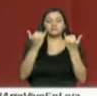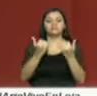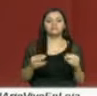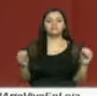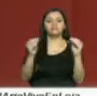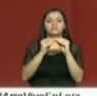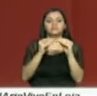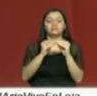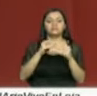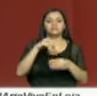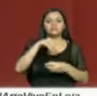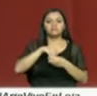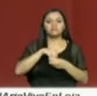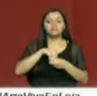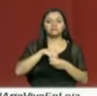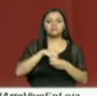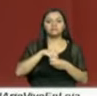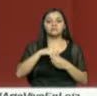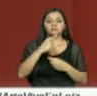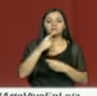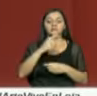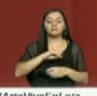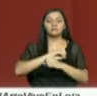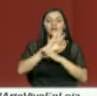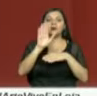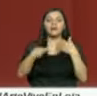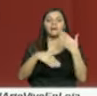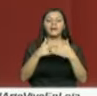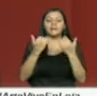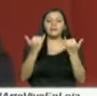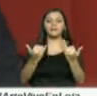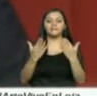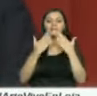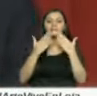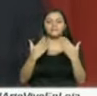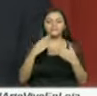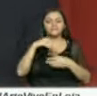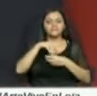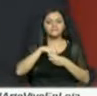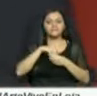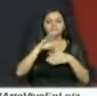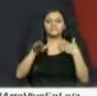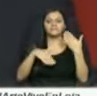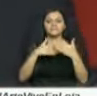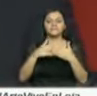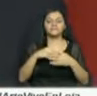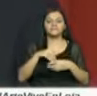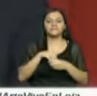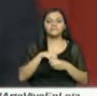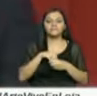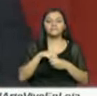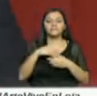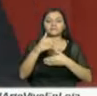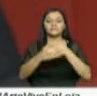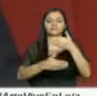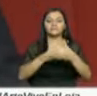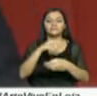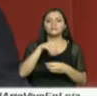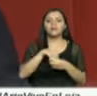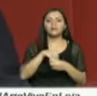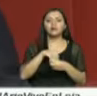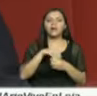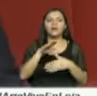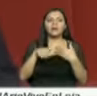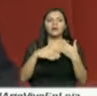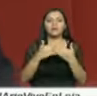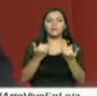agradeciendo, expresando una profunda gratitud. Gracias a los organizadores de este evento que